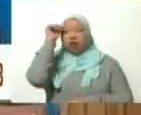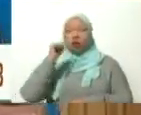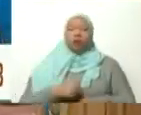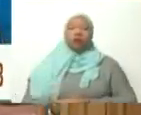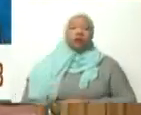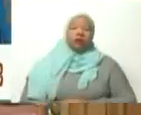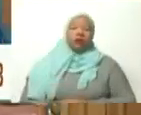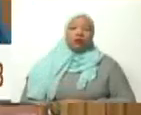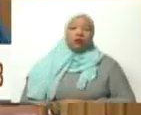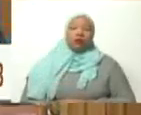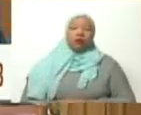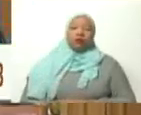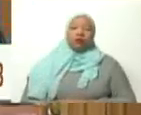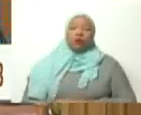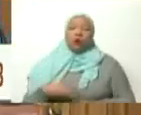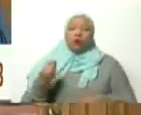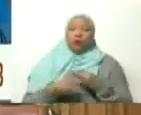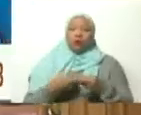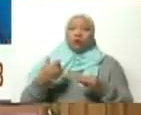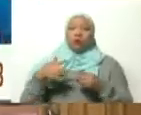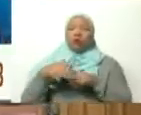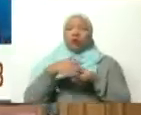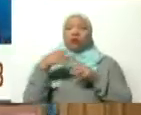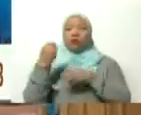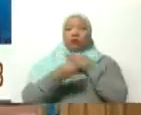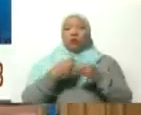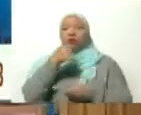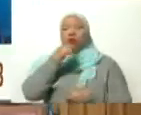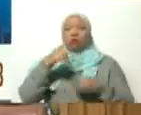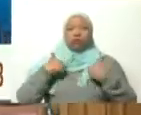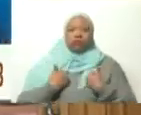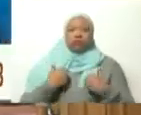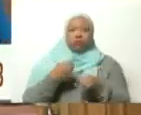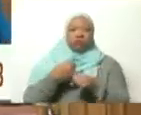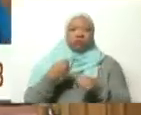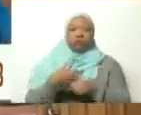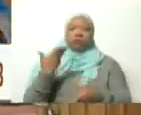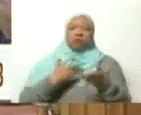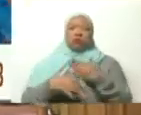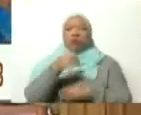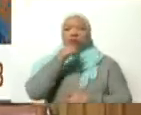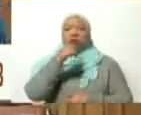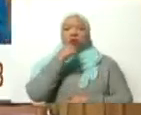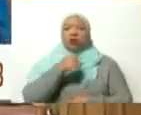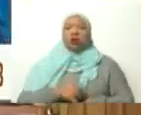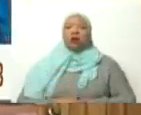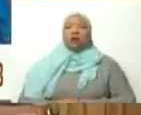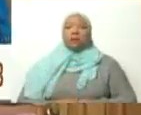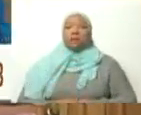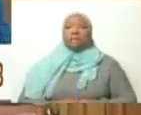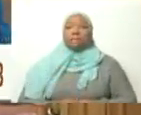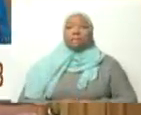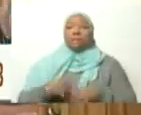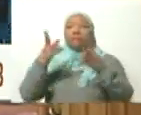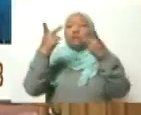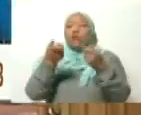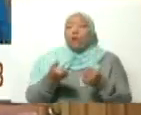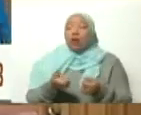este contexto estacional de un comercio sobrecalentado que acompaña a estas Navidades,